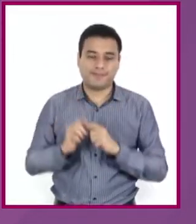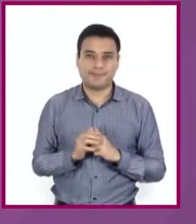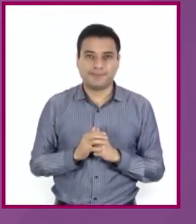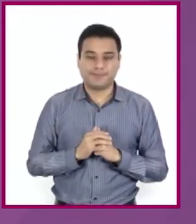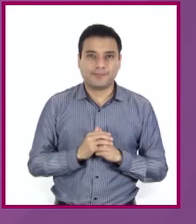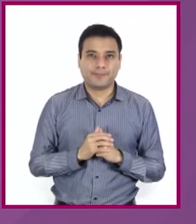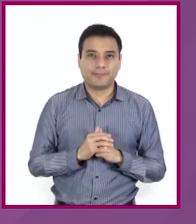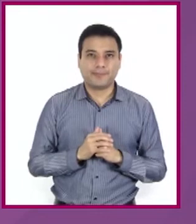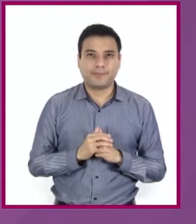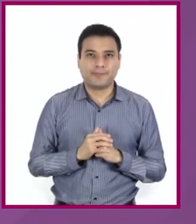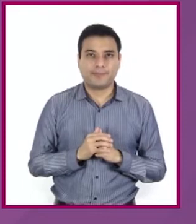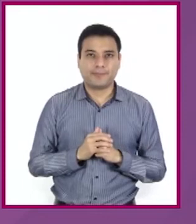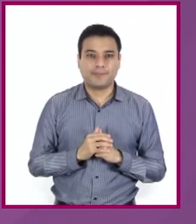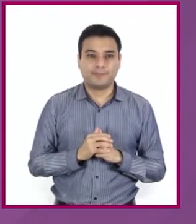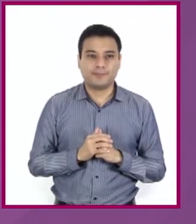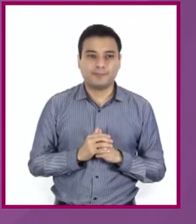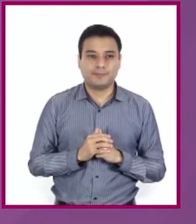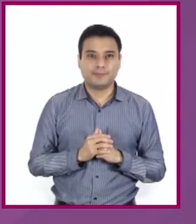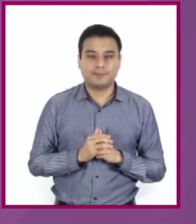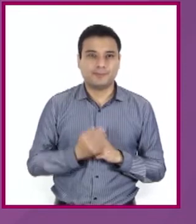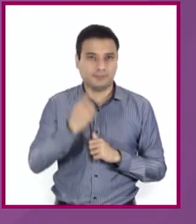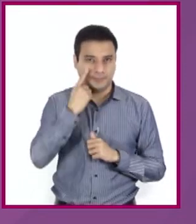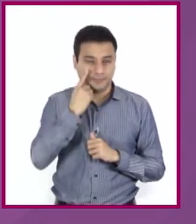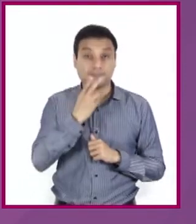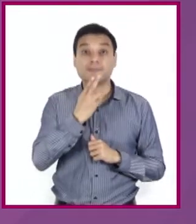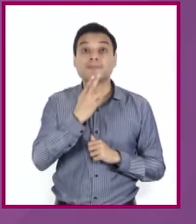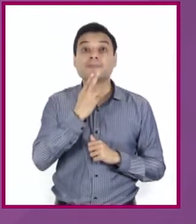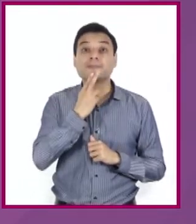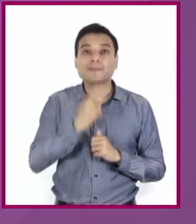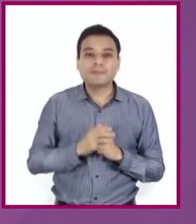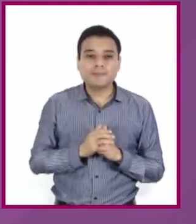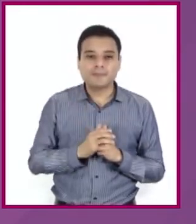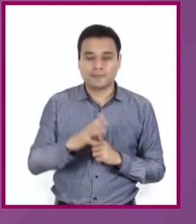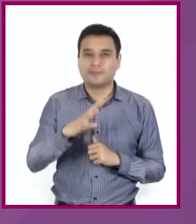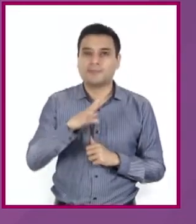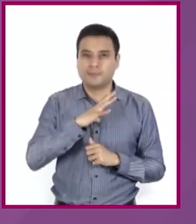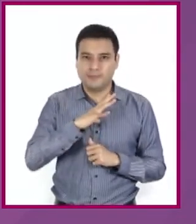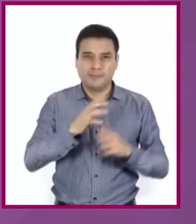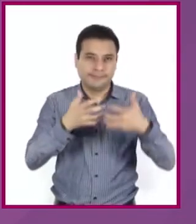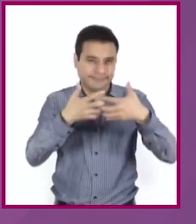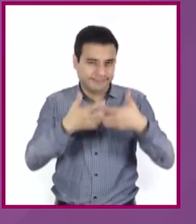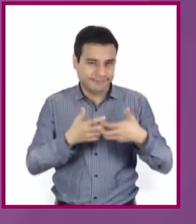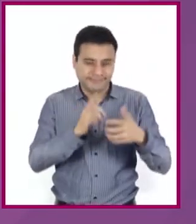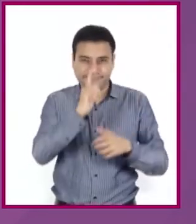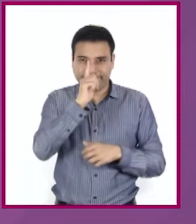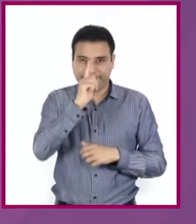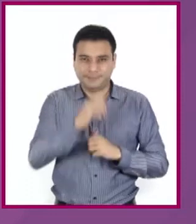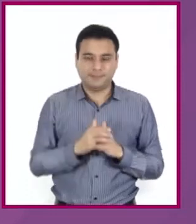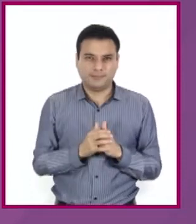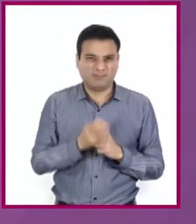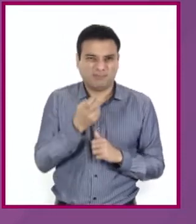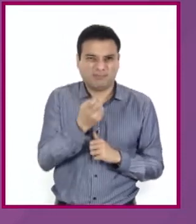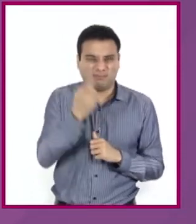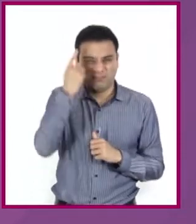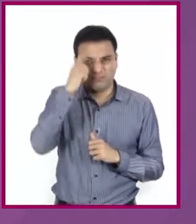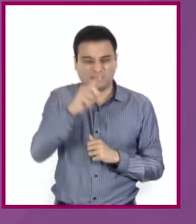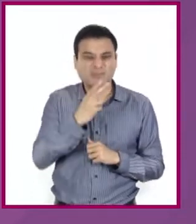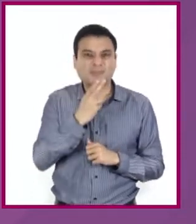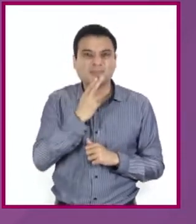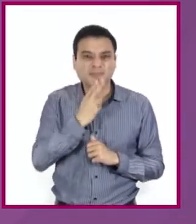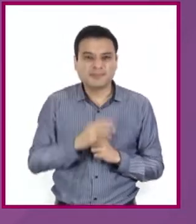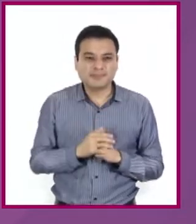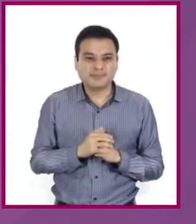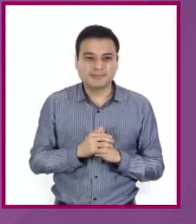En ambas se usa un generador eléctrico. Este dispositivo utiliza la